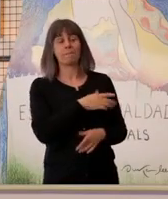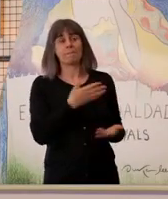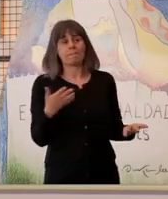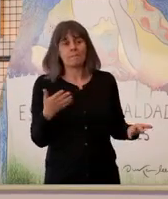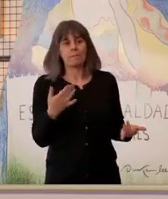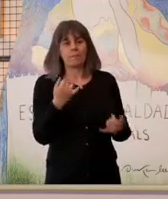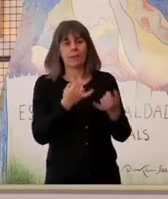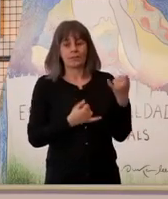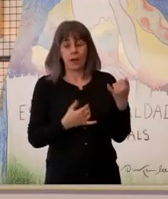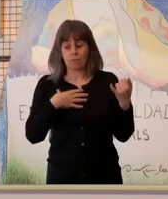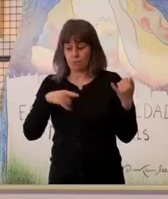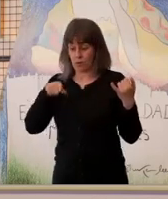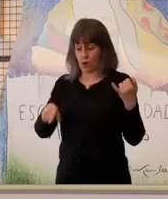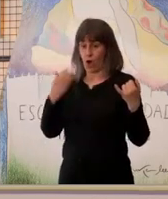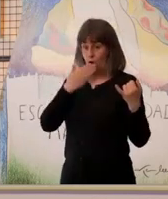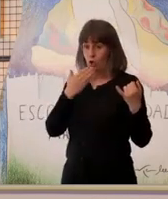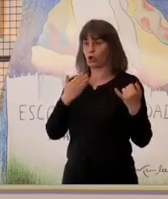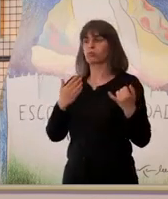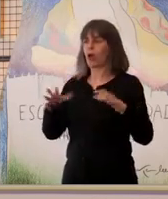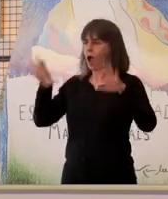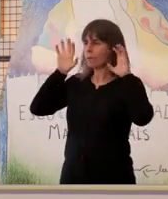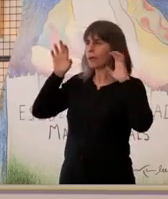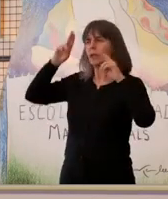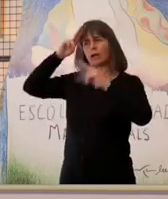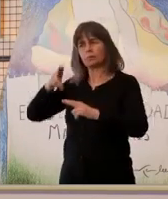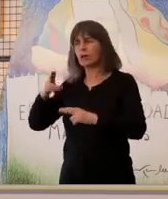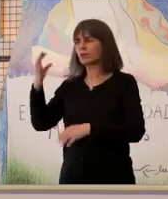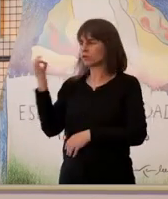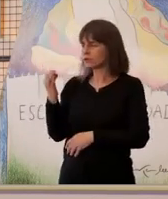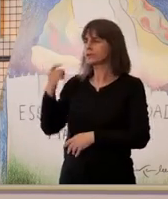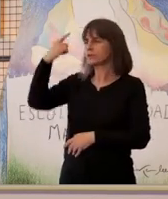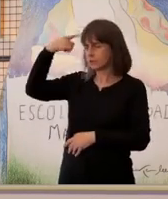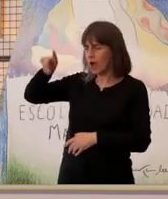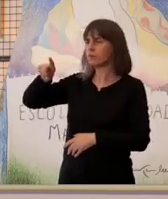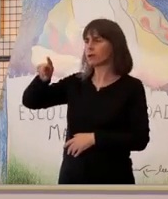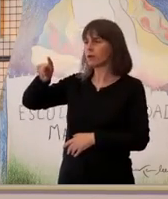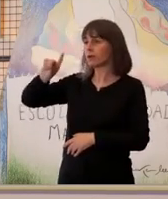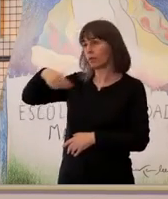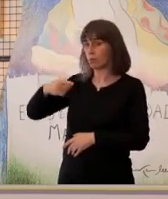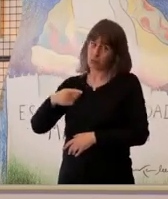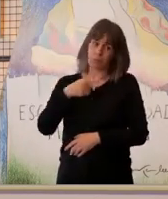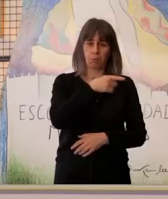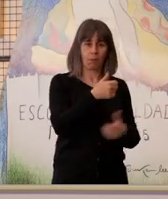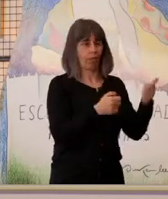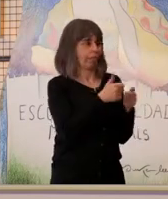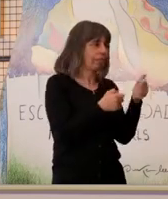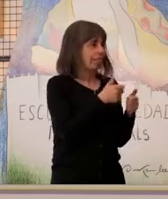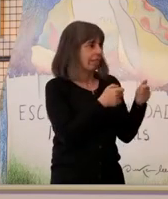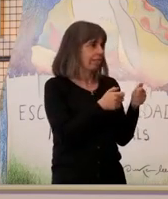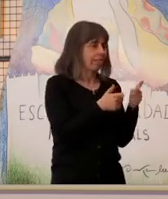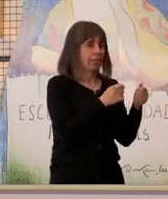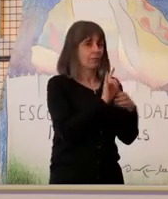hayan aprendido que respeto y que no sé que nos aguanto pero luego pues si pueden matar marcianitos pues van a matar marcianitos